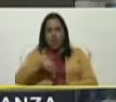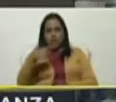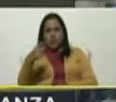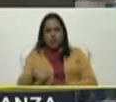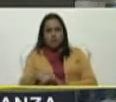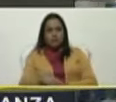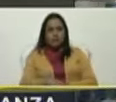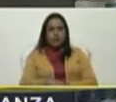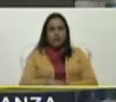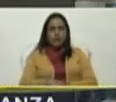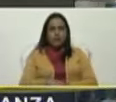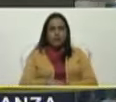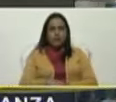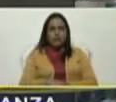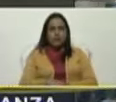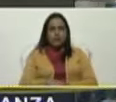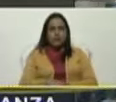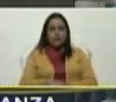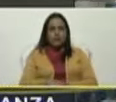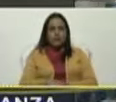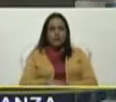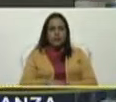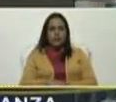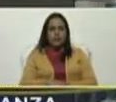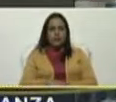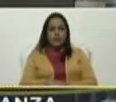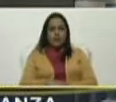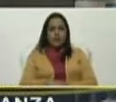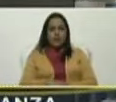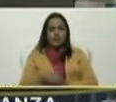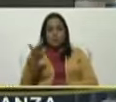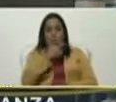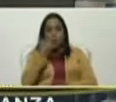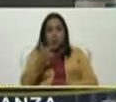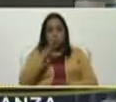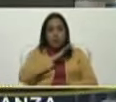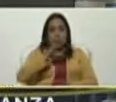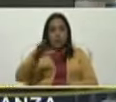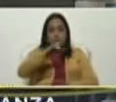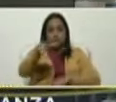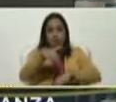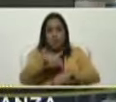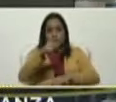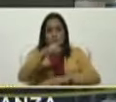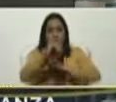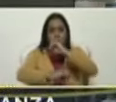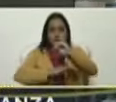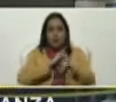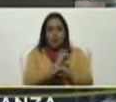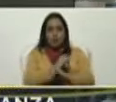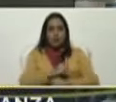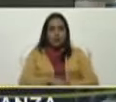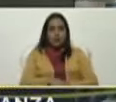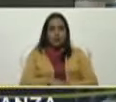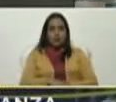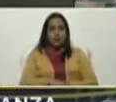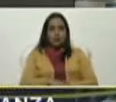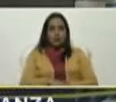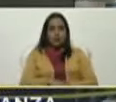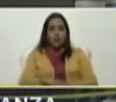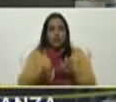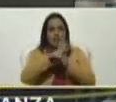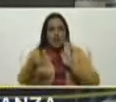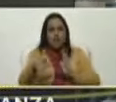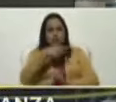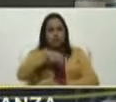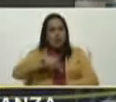firmar la soberanía nacional y la soberanía popular, el derecho de nuestro pueblo a